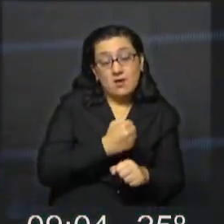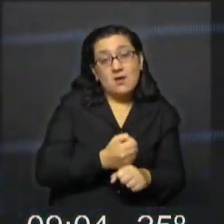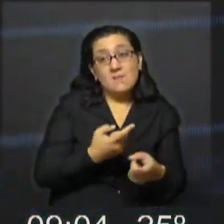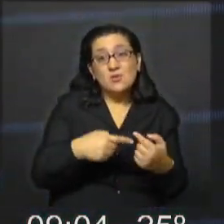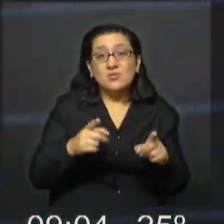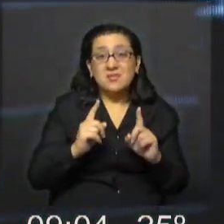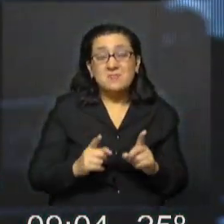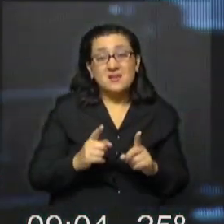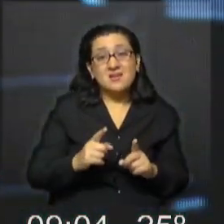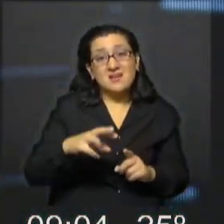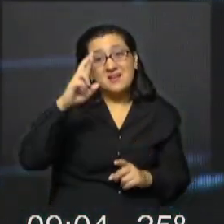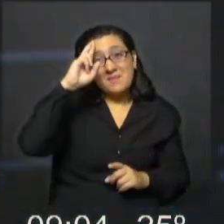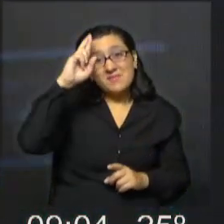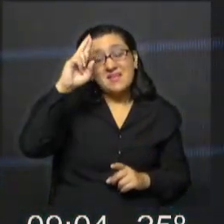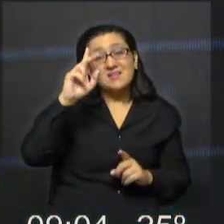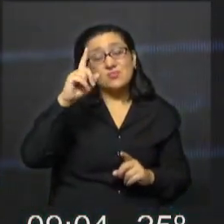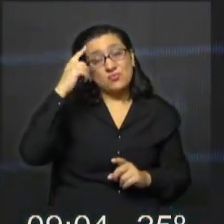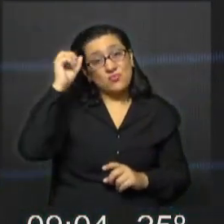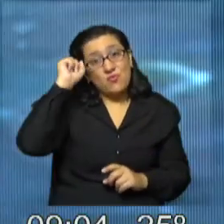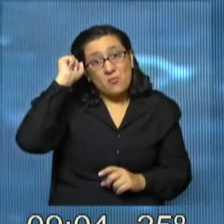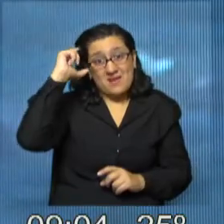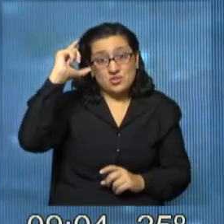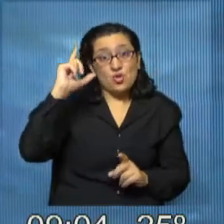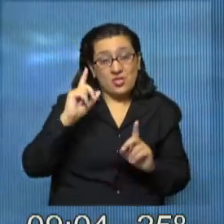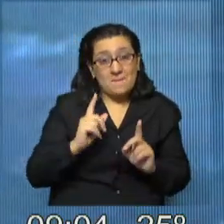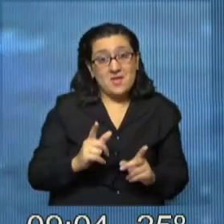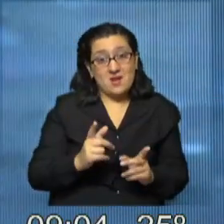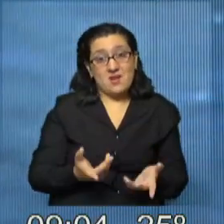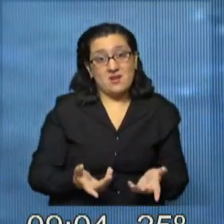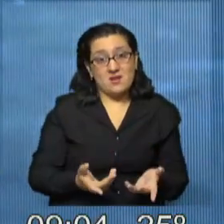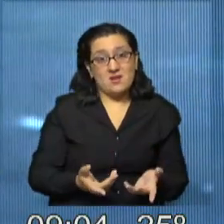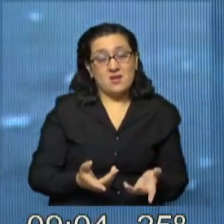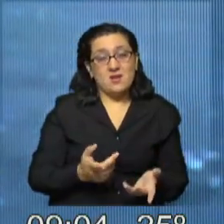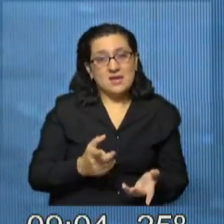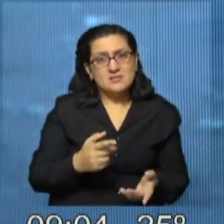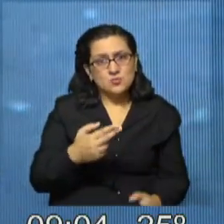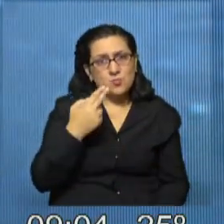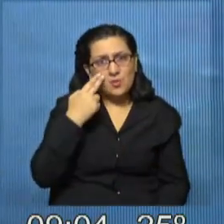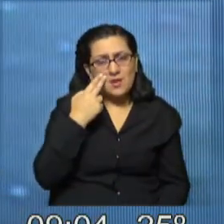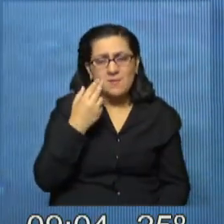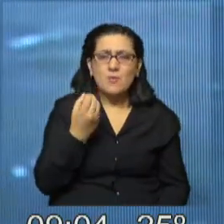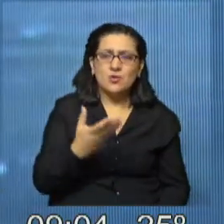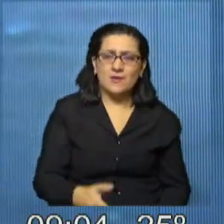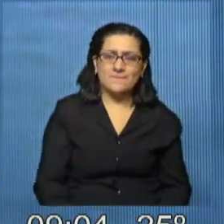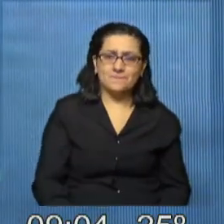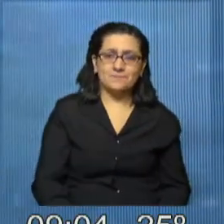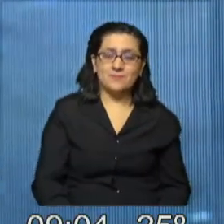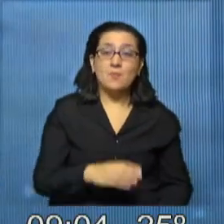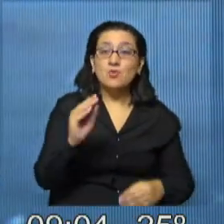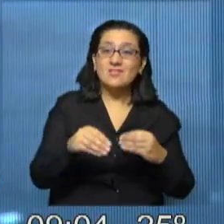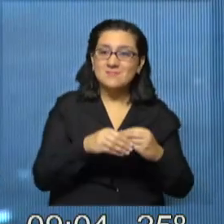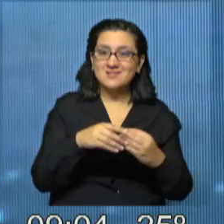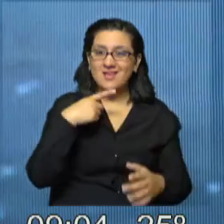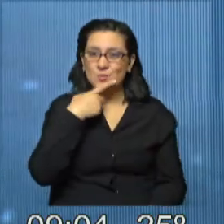tratar de respetar un poco lo que es su formación y su libertad de cátedra. Claro. Entonces, creo que ahí hay un gran problema. ¿Por qué? Porque además hay una